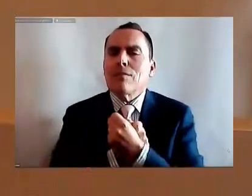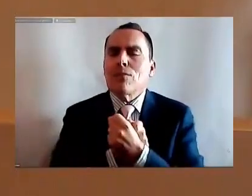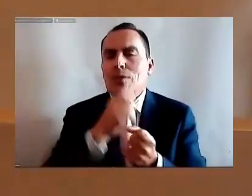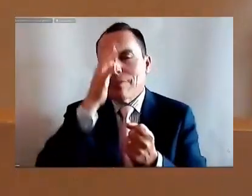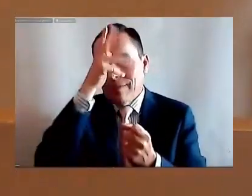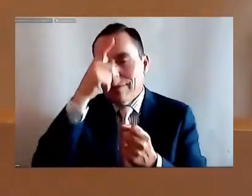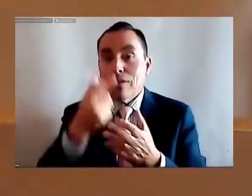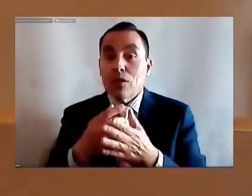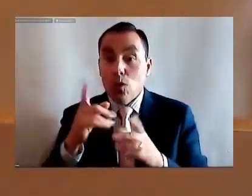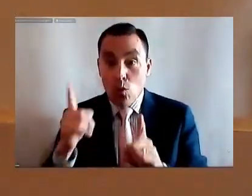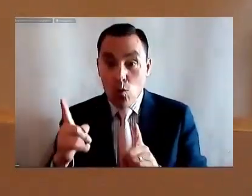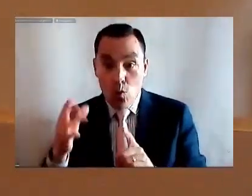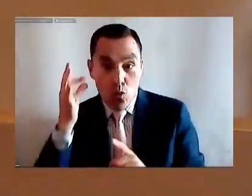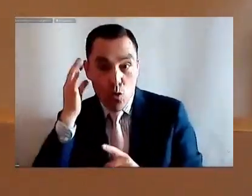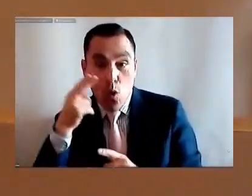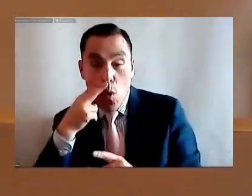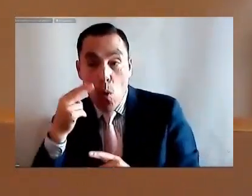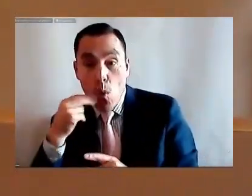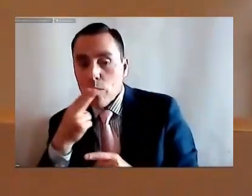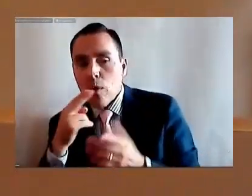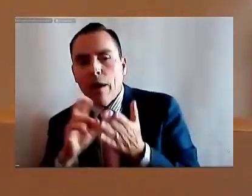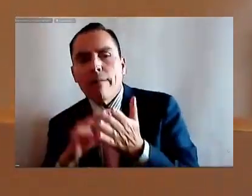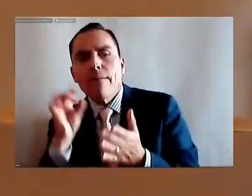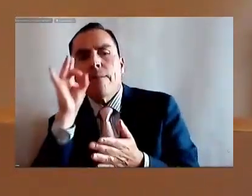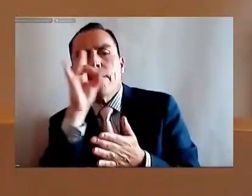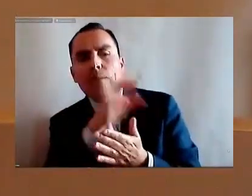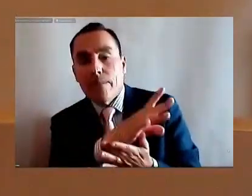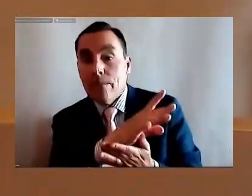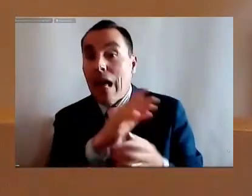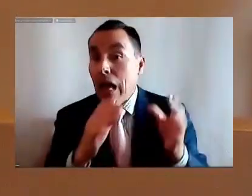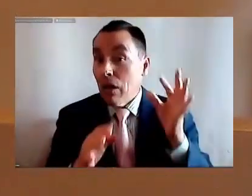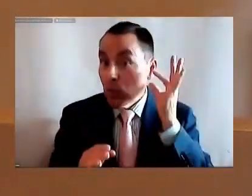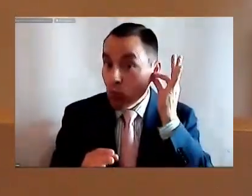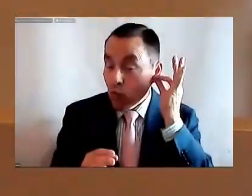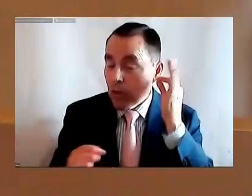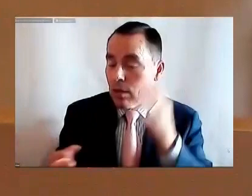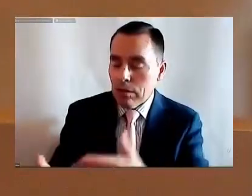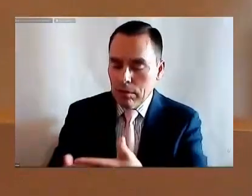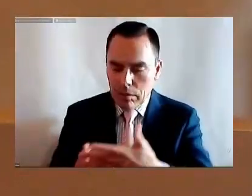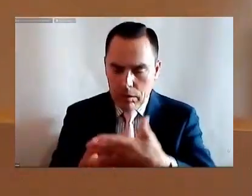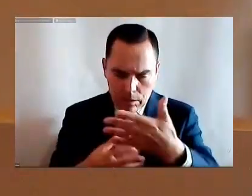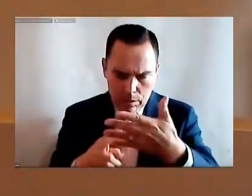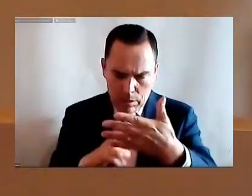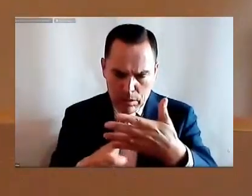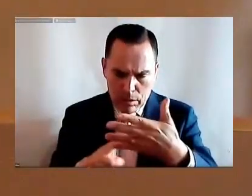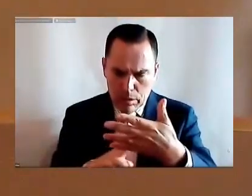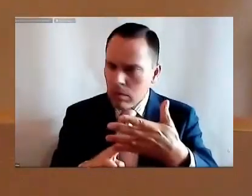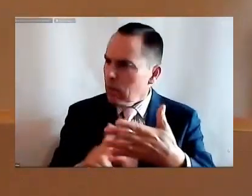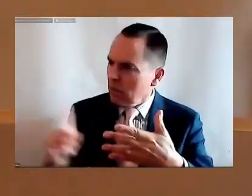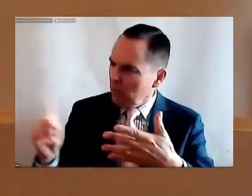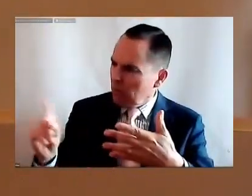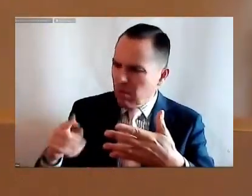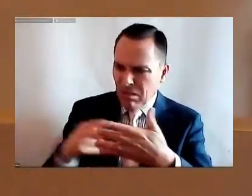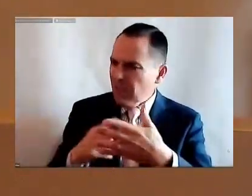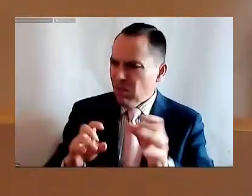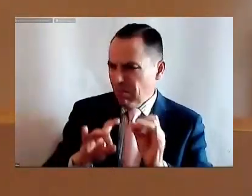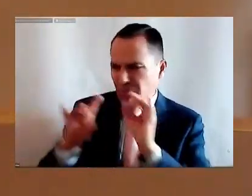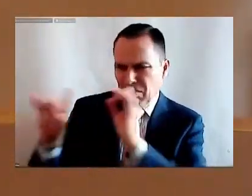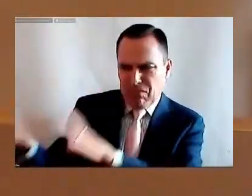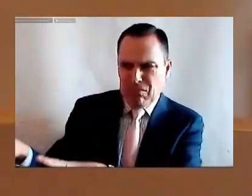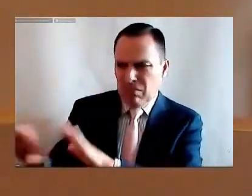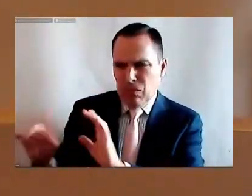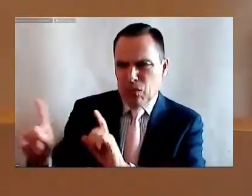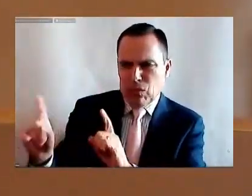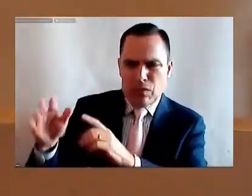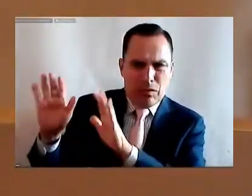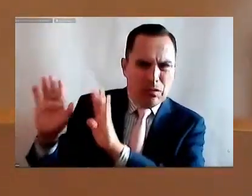enviaba a una colega mujer cartas de amor, insinuándose, y ella le decía que en realidad no quería nada con él. Pero la verdad es que le envió,